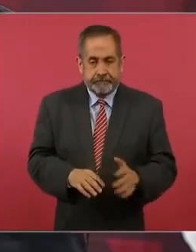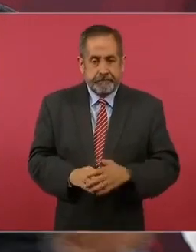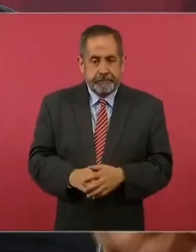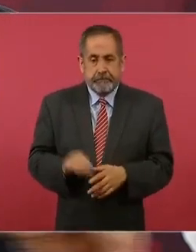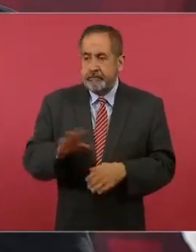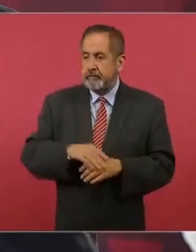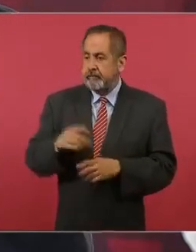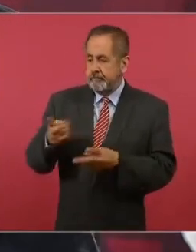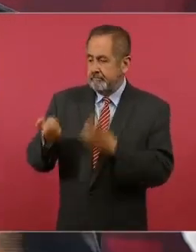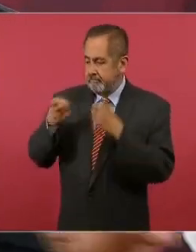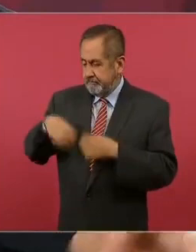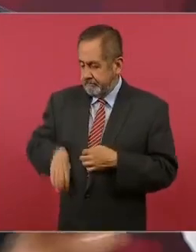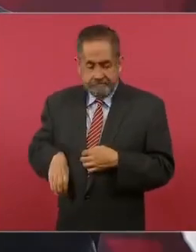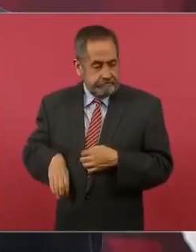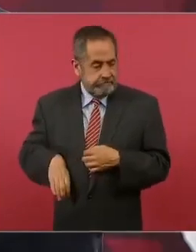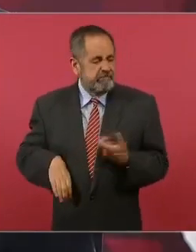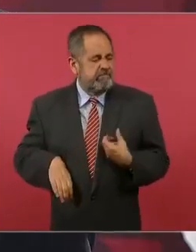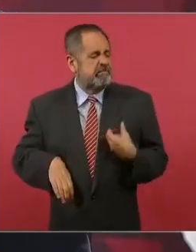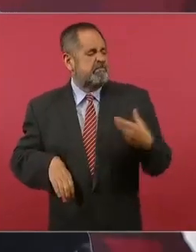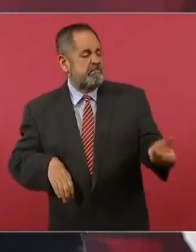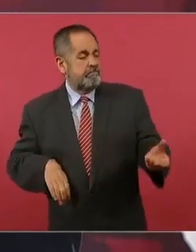porque todo lo derrochaban,